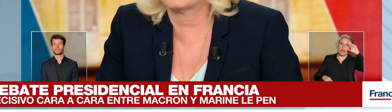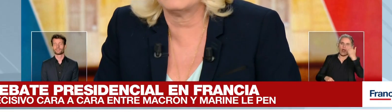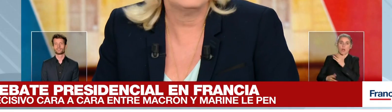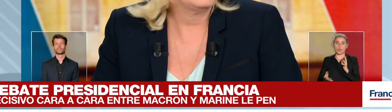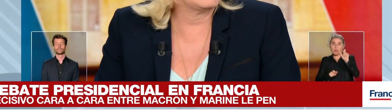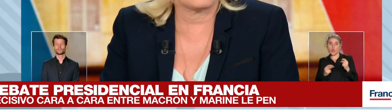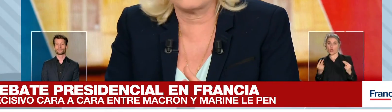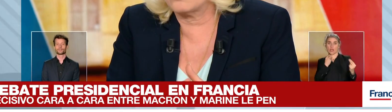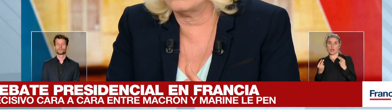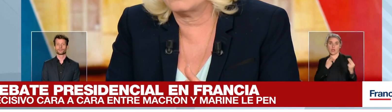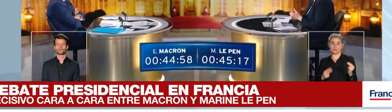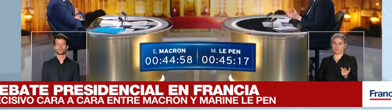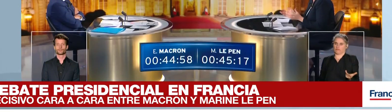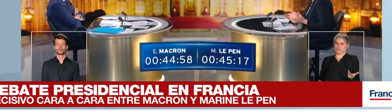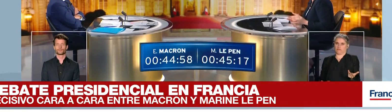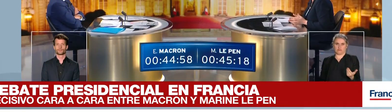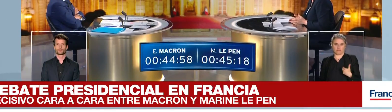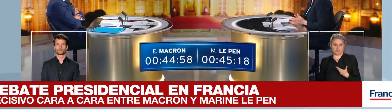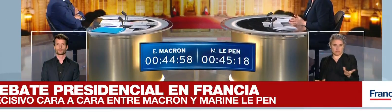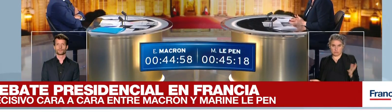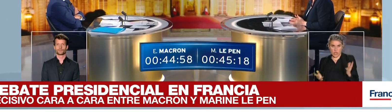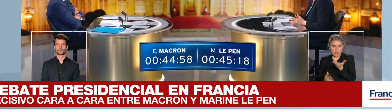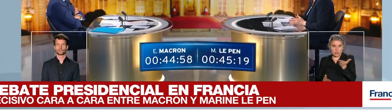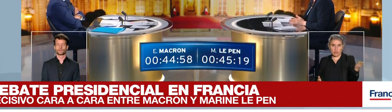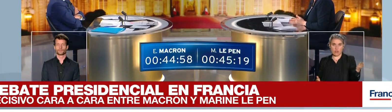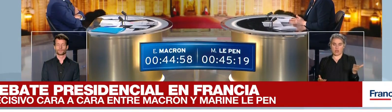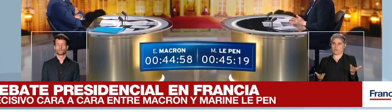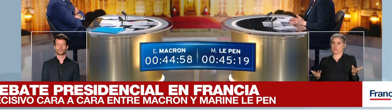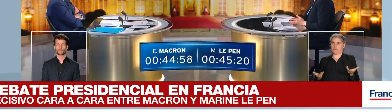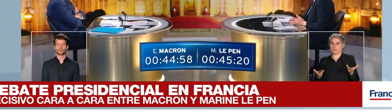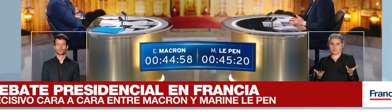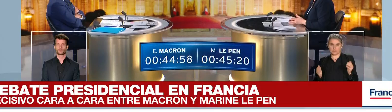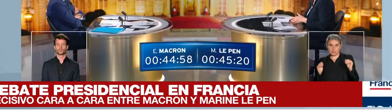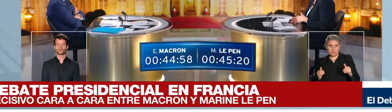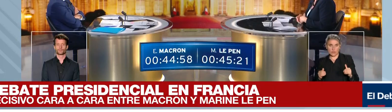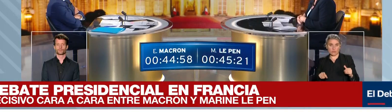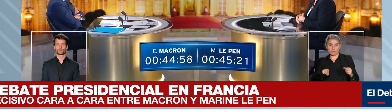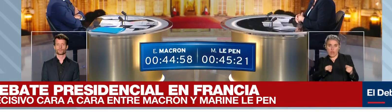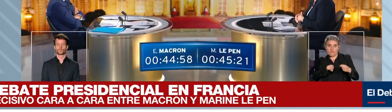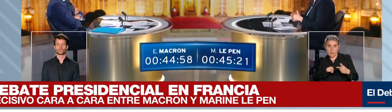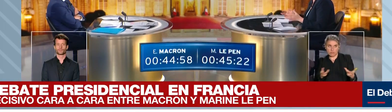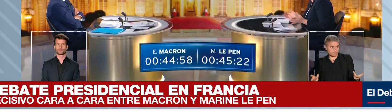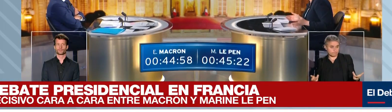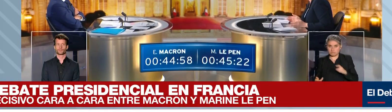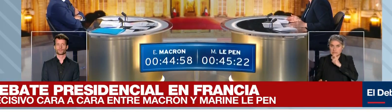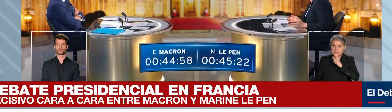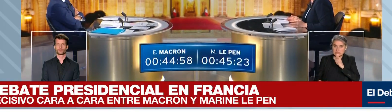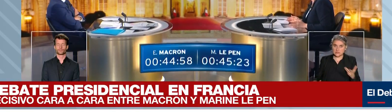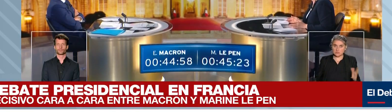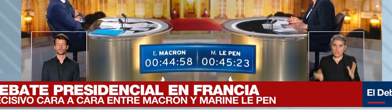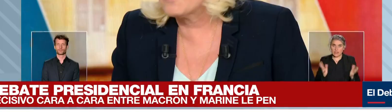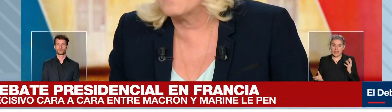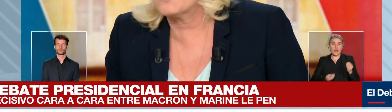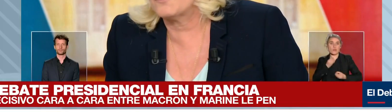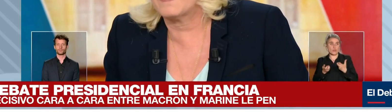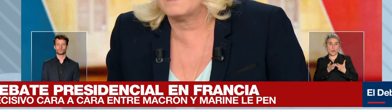hablando de un Google europeo, hay personas, las personas que nos están observando siempre están en un espacio en donde pueden a veces no tener